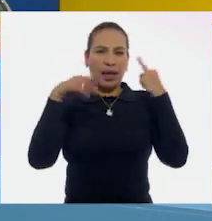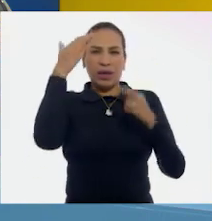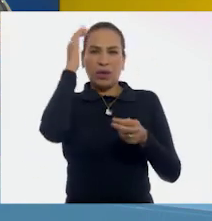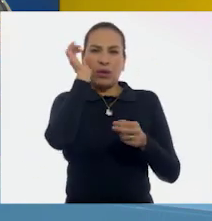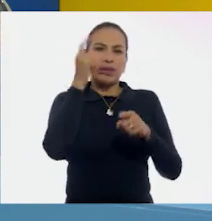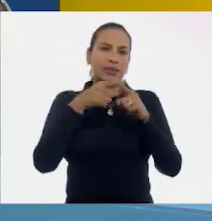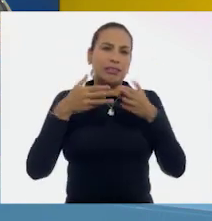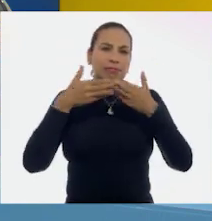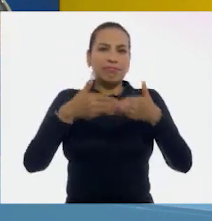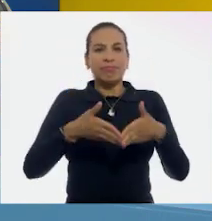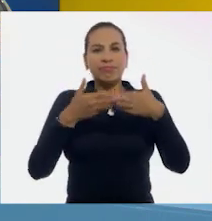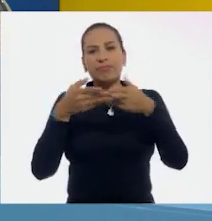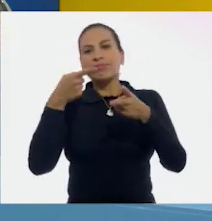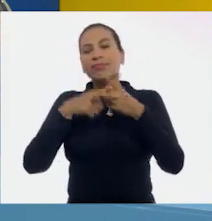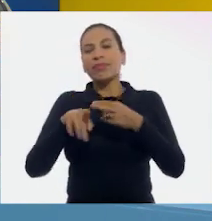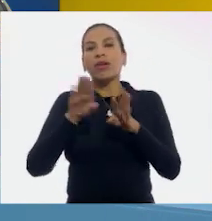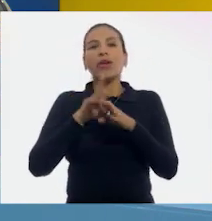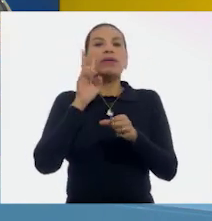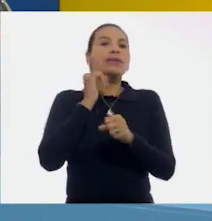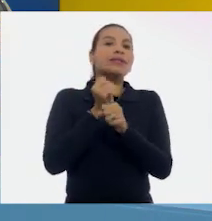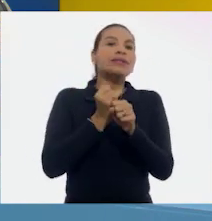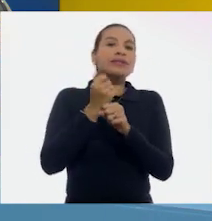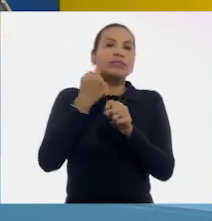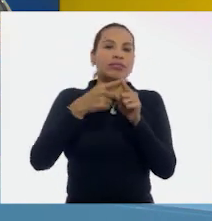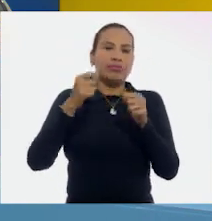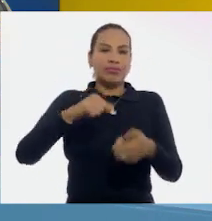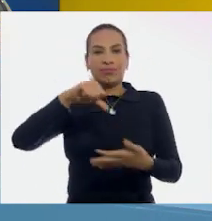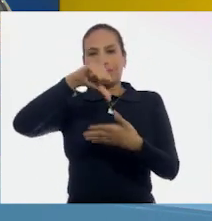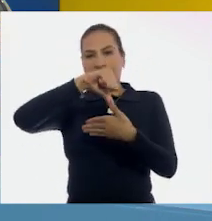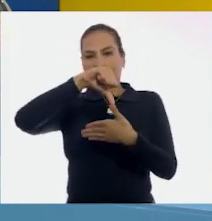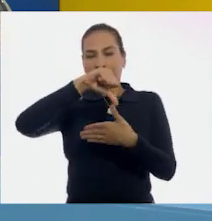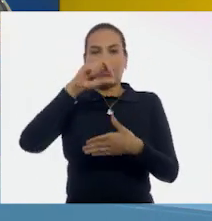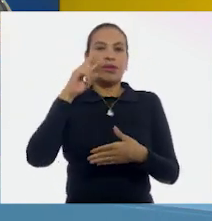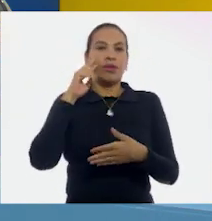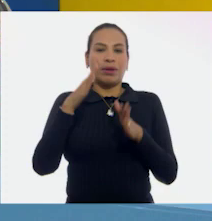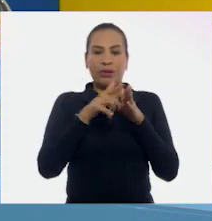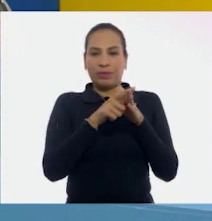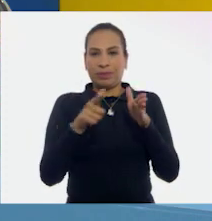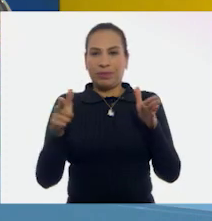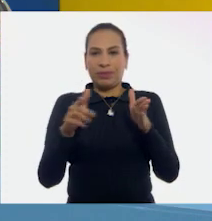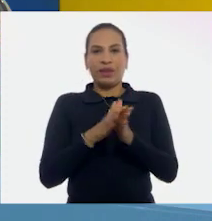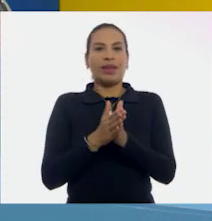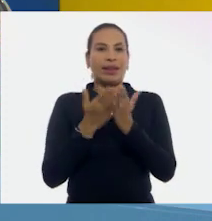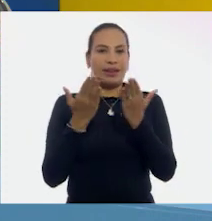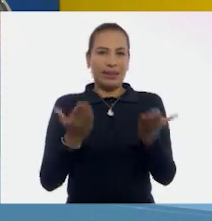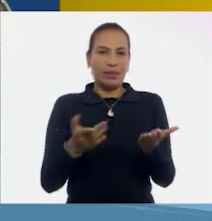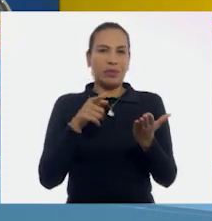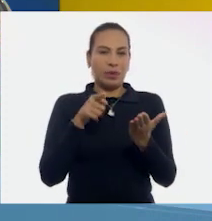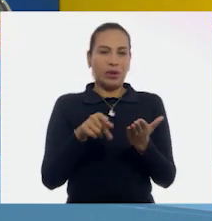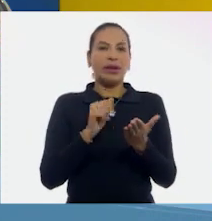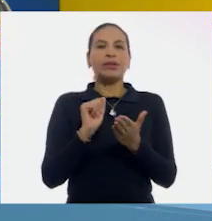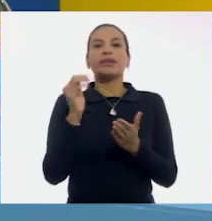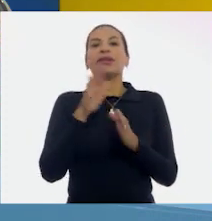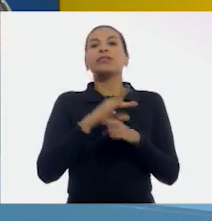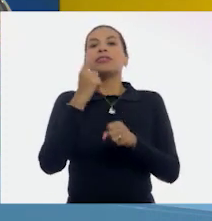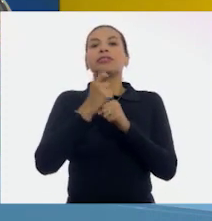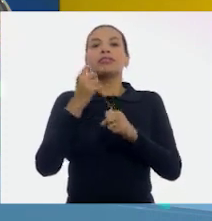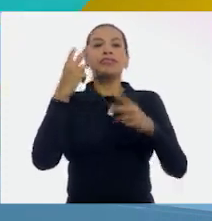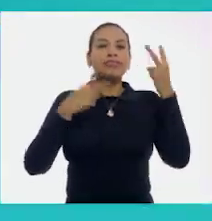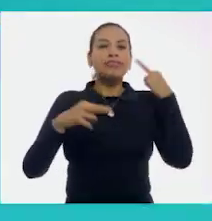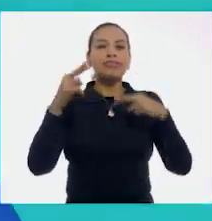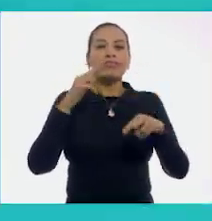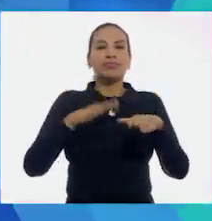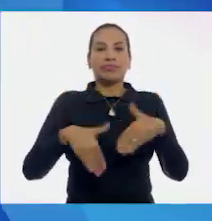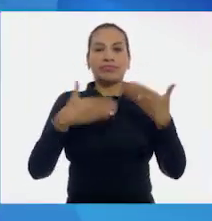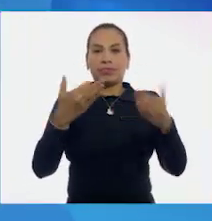diversos navegantes comenzaron a explorar Centroamérica. Como podemos ver en la línea del tiempo del libro de texto gratuito, las primeras expediciones que